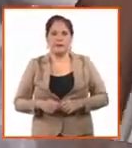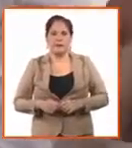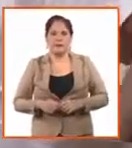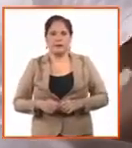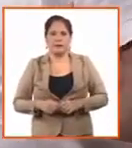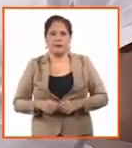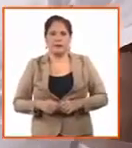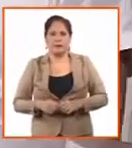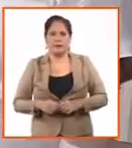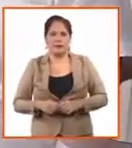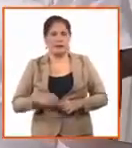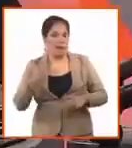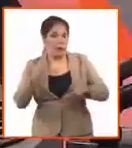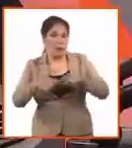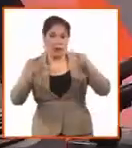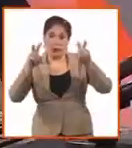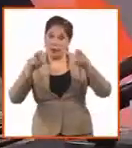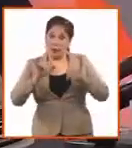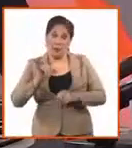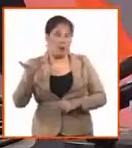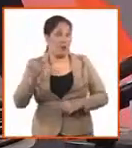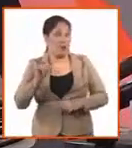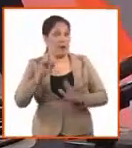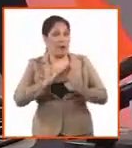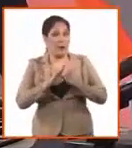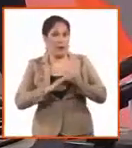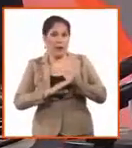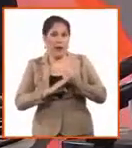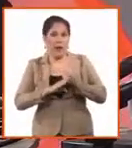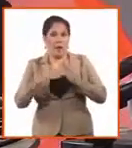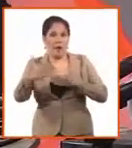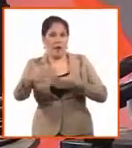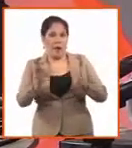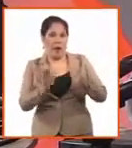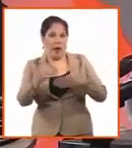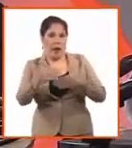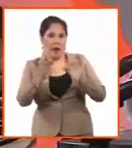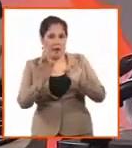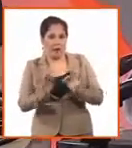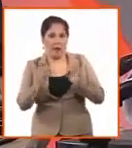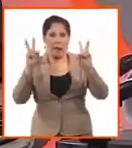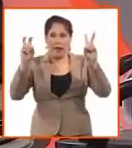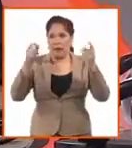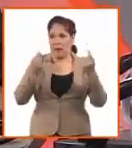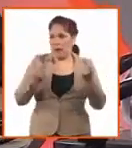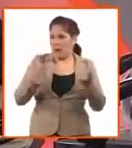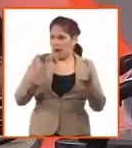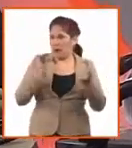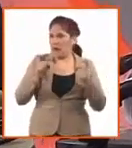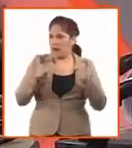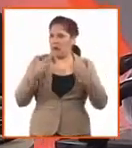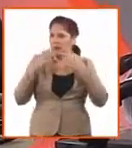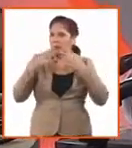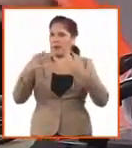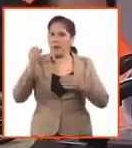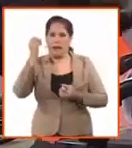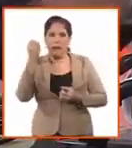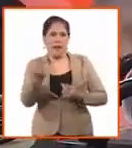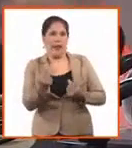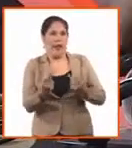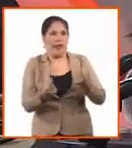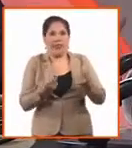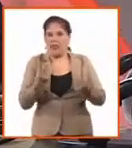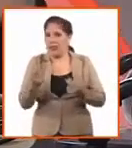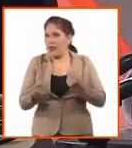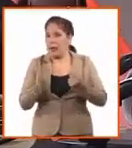tenemos temas y tenemos tema también pues en el programa guardando la caja que estaba discutiendo temas económicos y creo que son parte también de esas dinámicas que tenemos que seguir